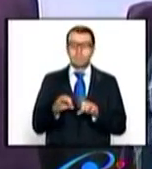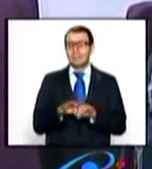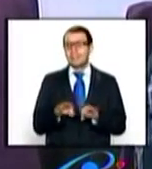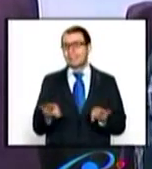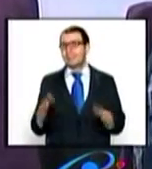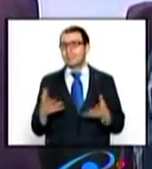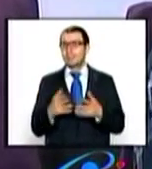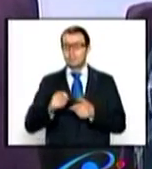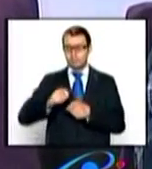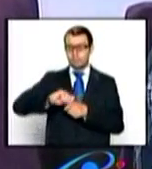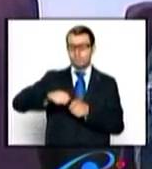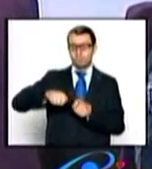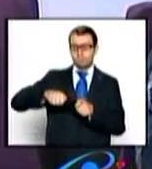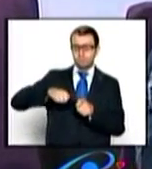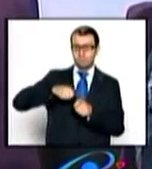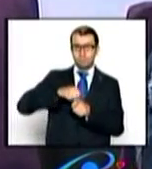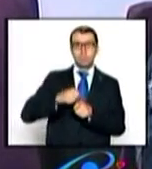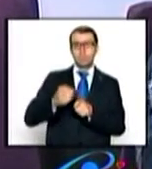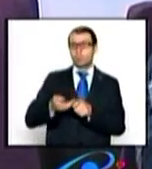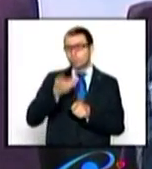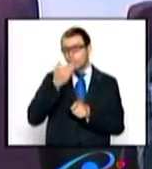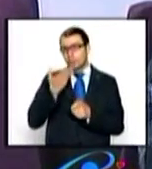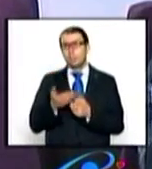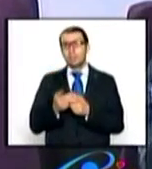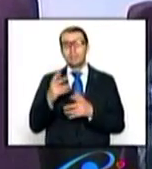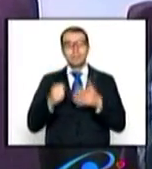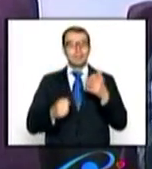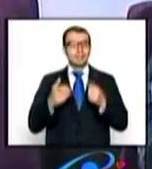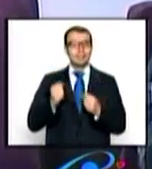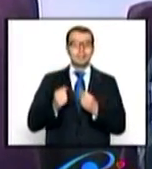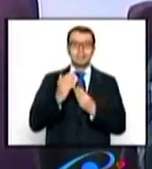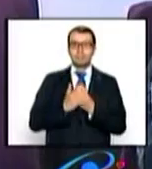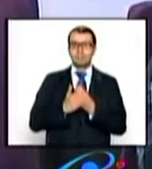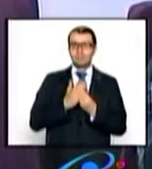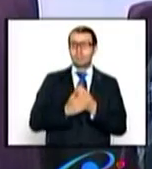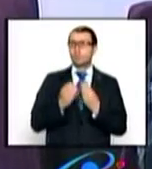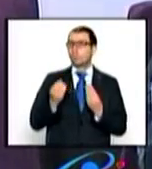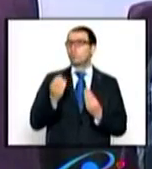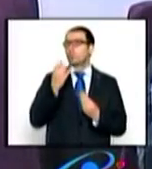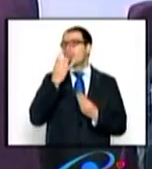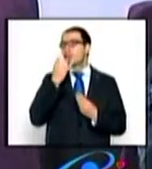de embutidos, de lácteos, consumen demasiada cantidad de azúcar, el consumo